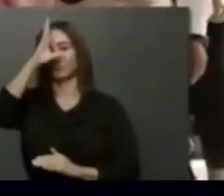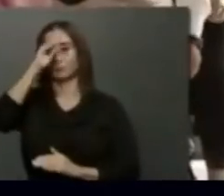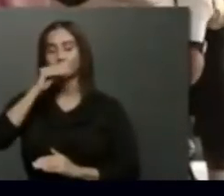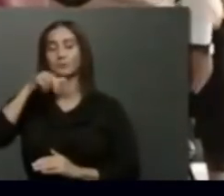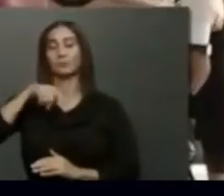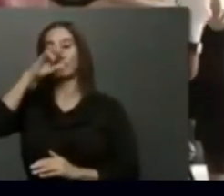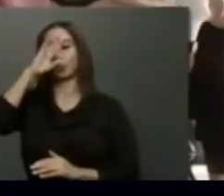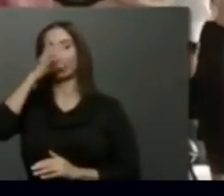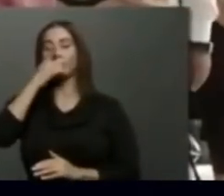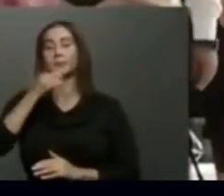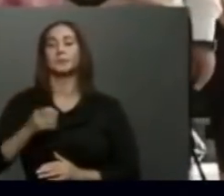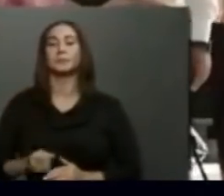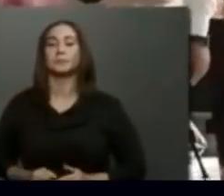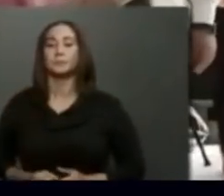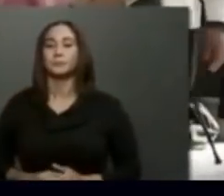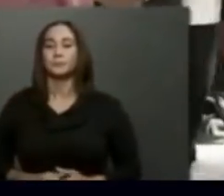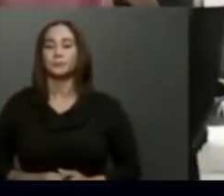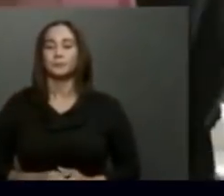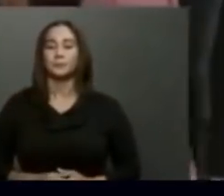la República Dominicana.